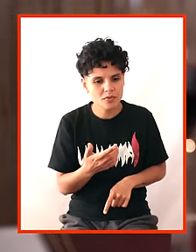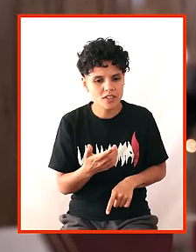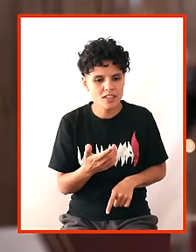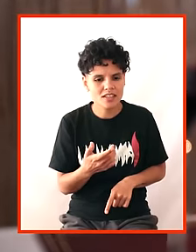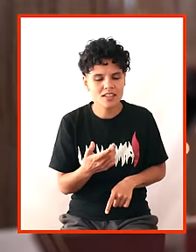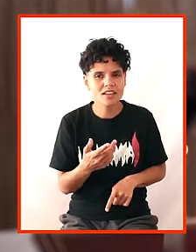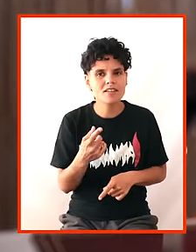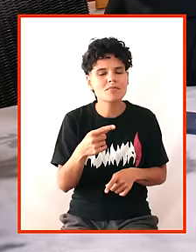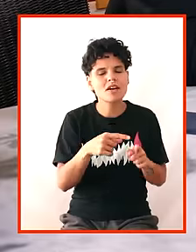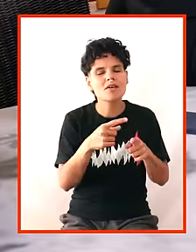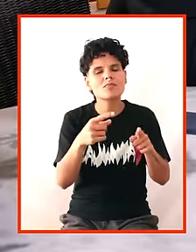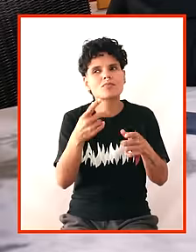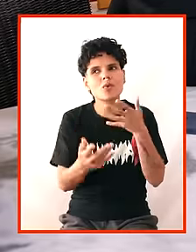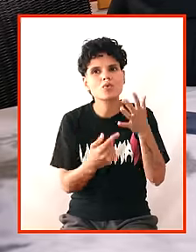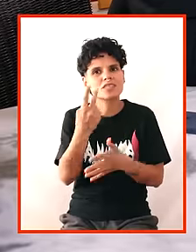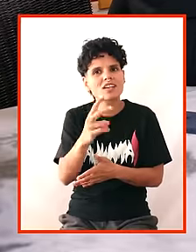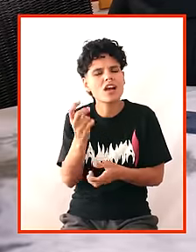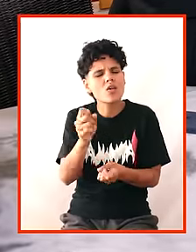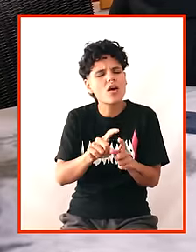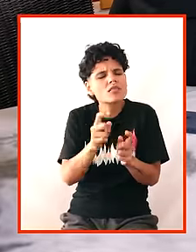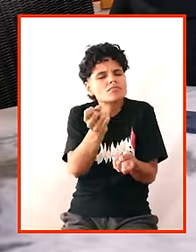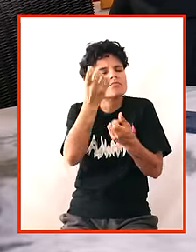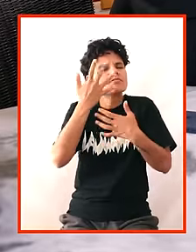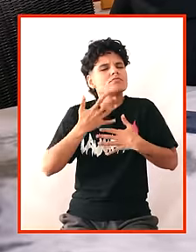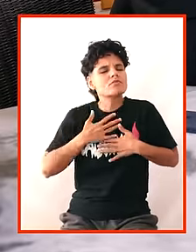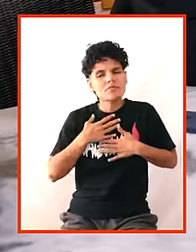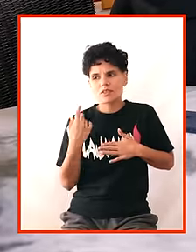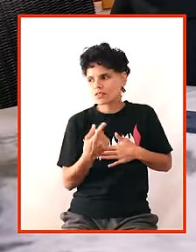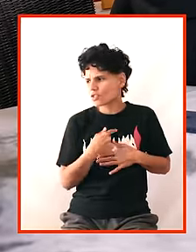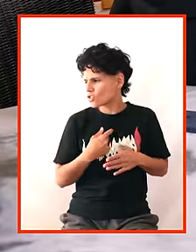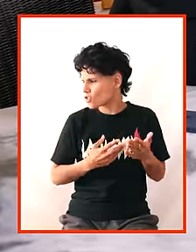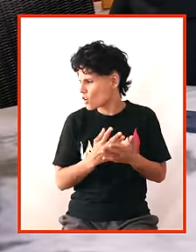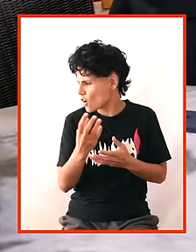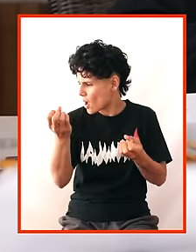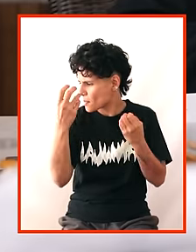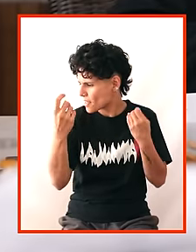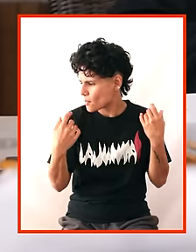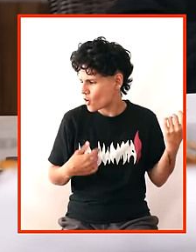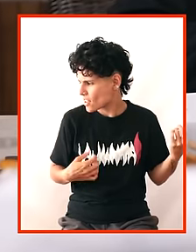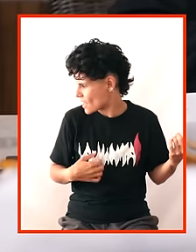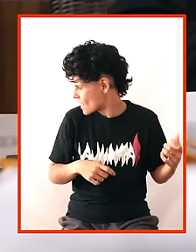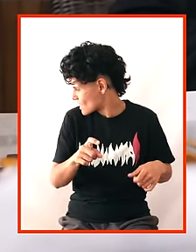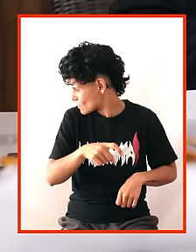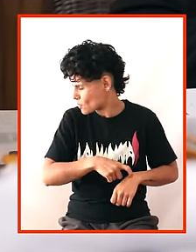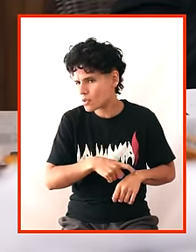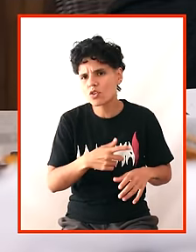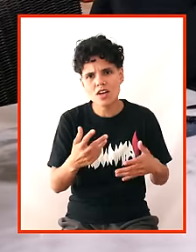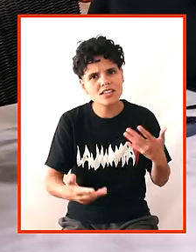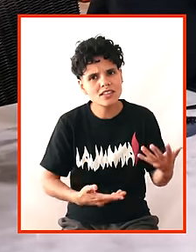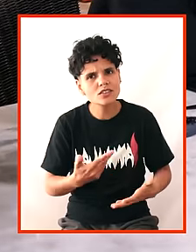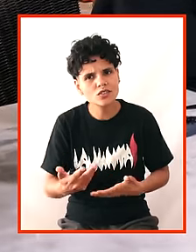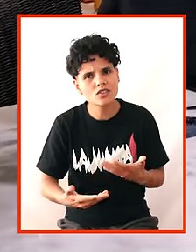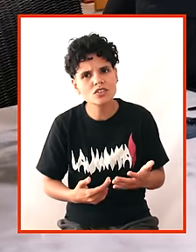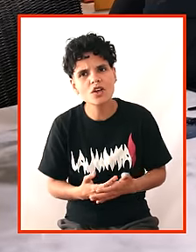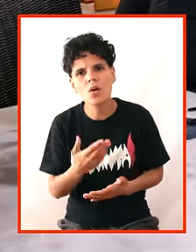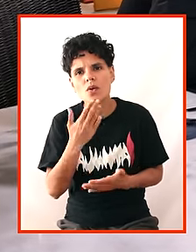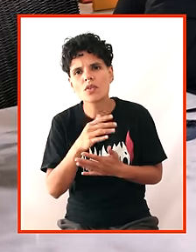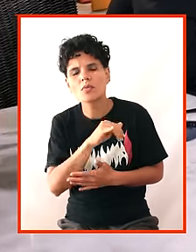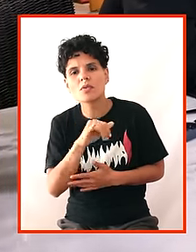que. No sé, que al menos. O sea, pero aprendimos a tocar guitarra con esos temas. Si uno es músico, al menos para nosotros era como. ¿Podríamos tocar algo? Algo